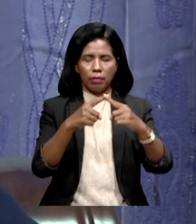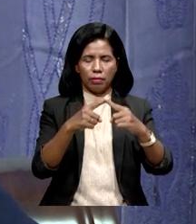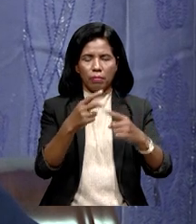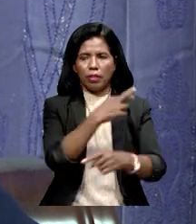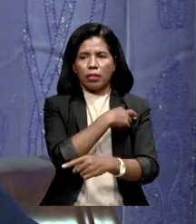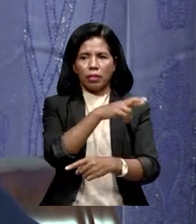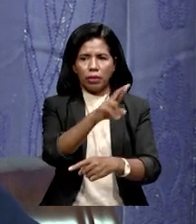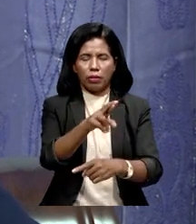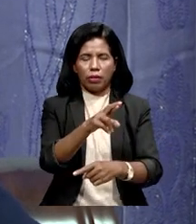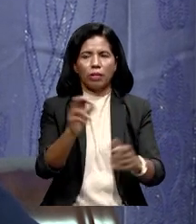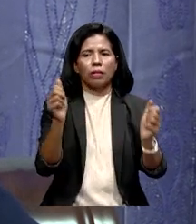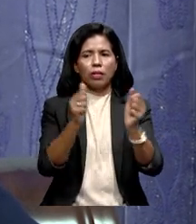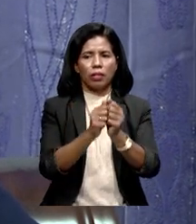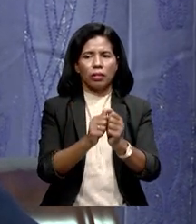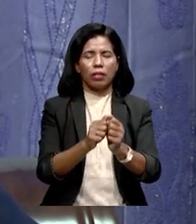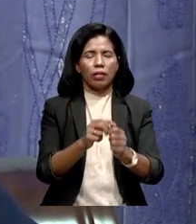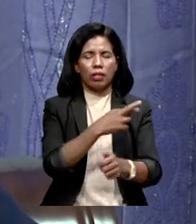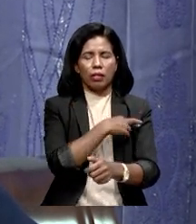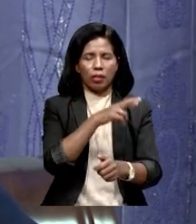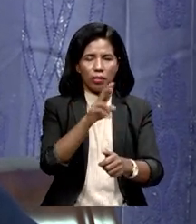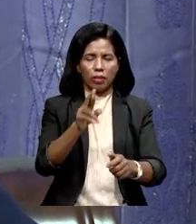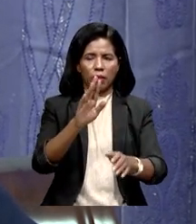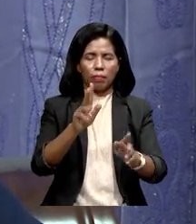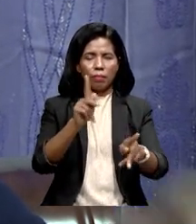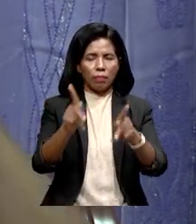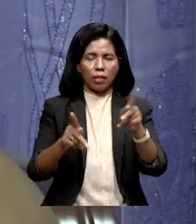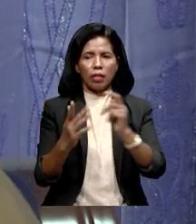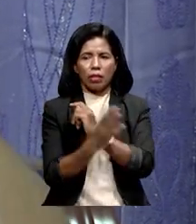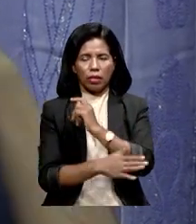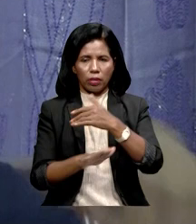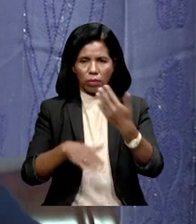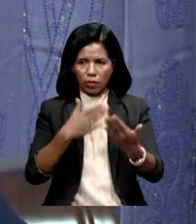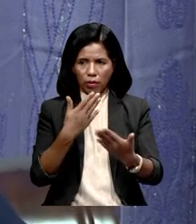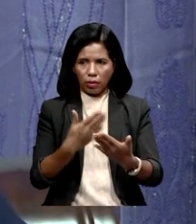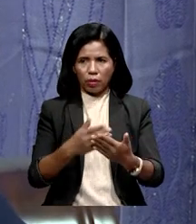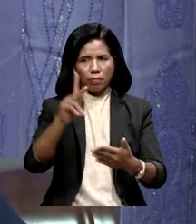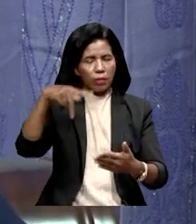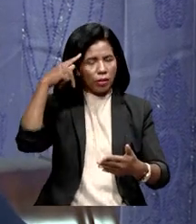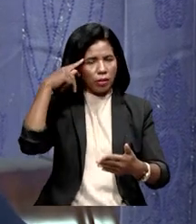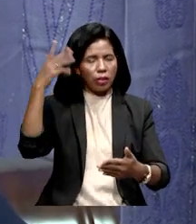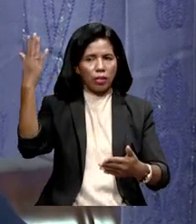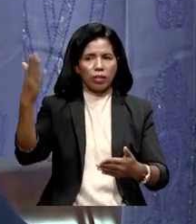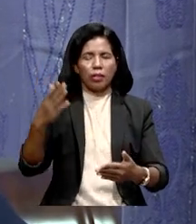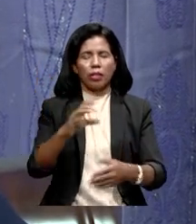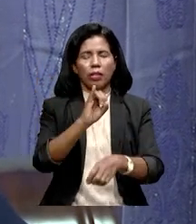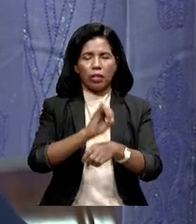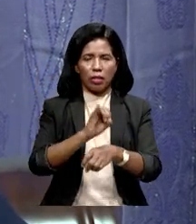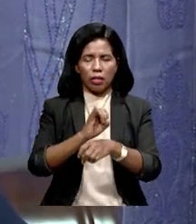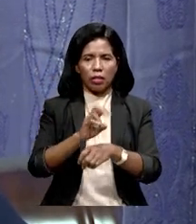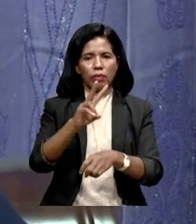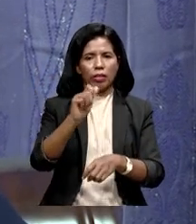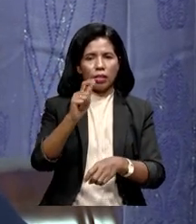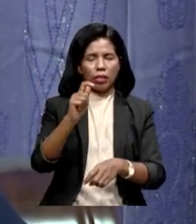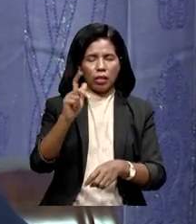religion mas ni lideranza ba na politica ya Vaticano ni la e